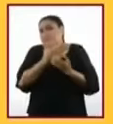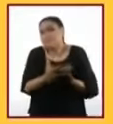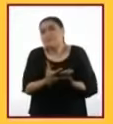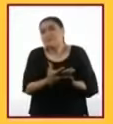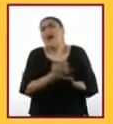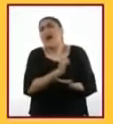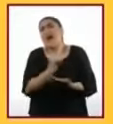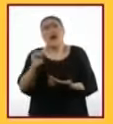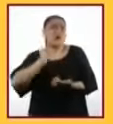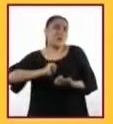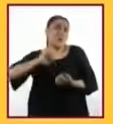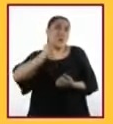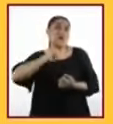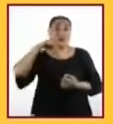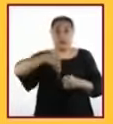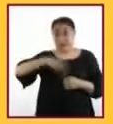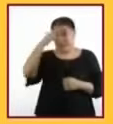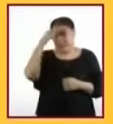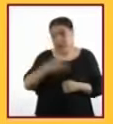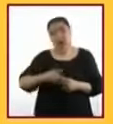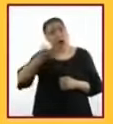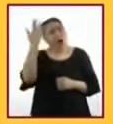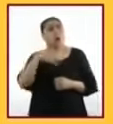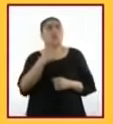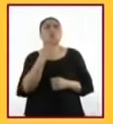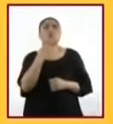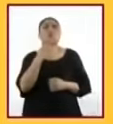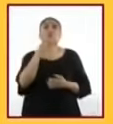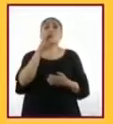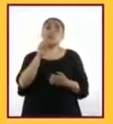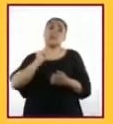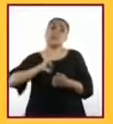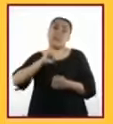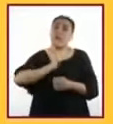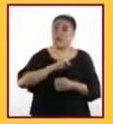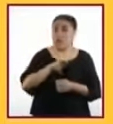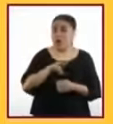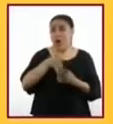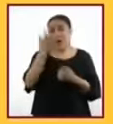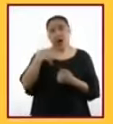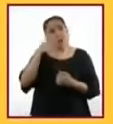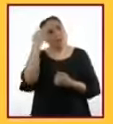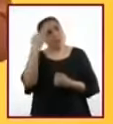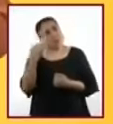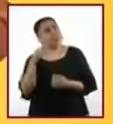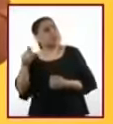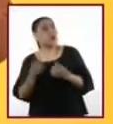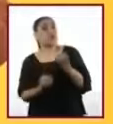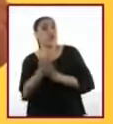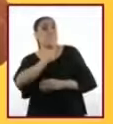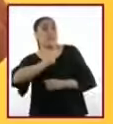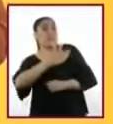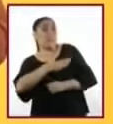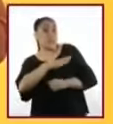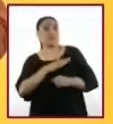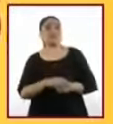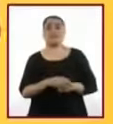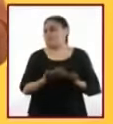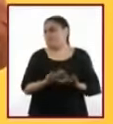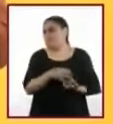En México, su uso data desde el siglo XVIII, en tiempos de la Nueva España. ¿Cuántos tipos de